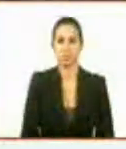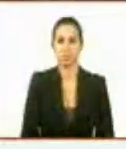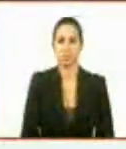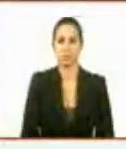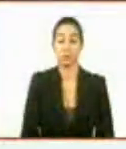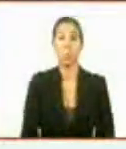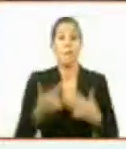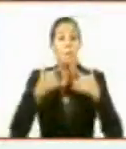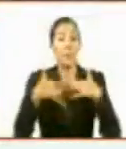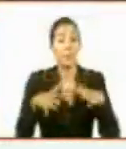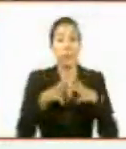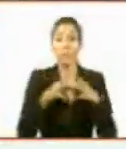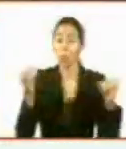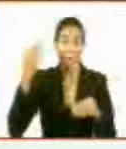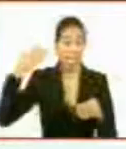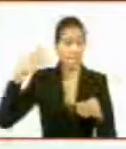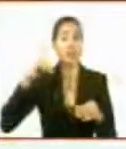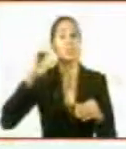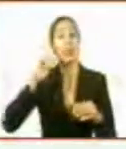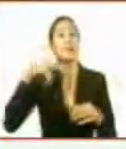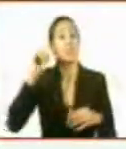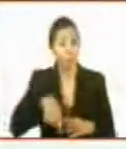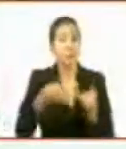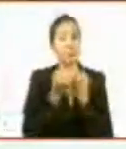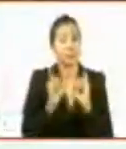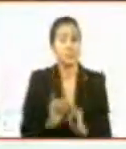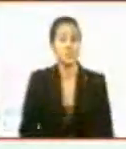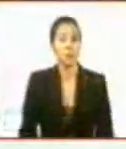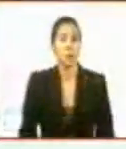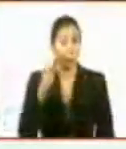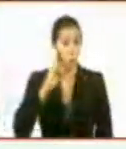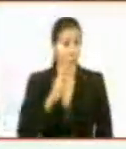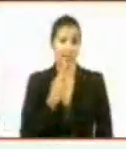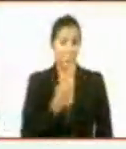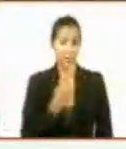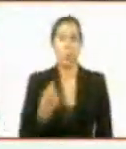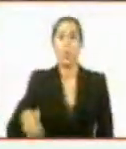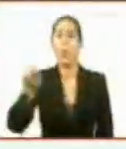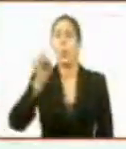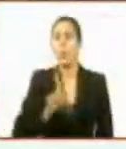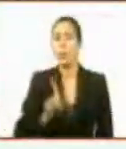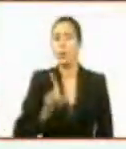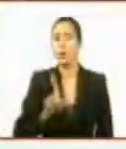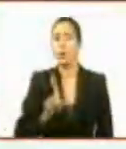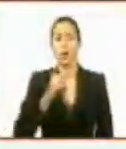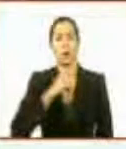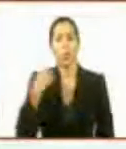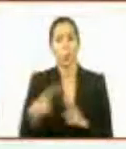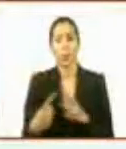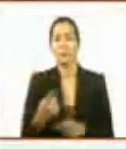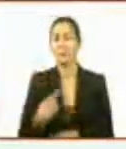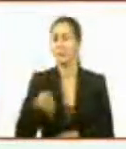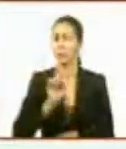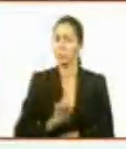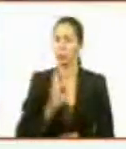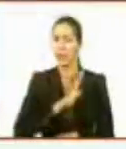Habíamos perdido todo hasta la independencia. Aquella que Bolívar dijo que era el único bien que habíamos conservado a costa de los demás, pero